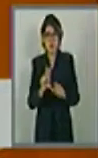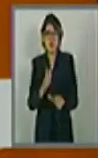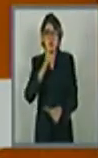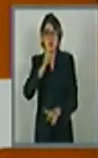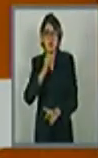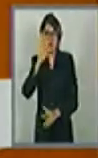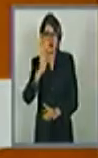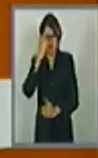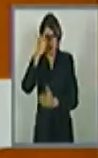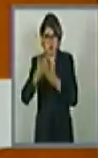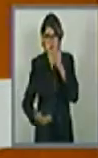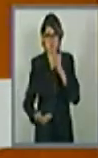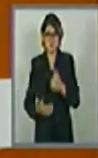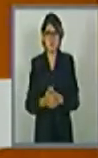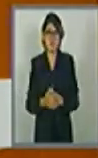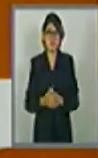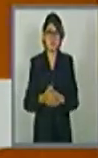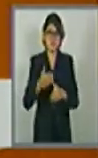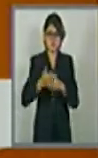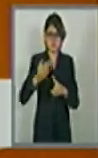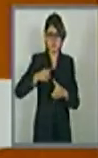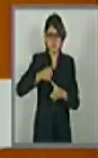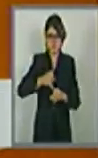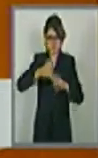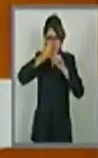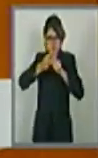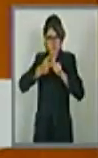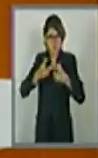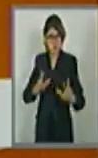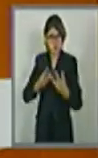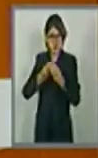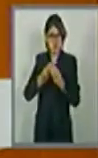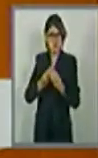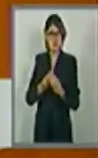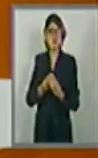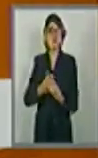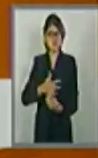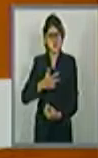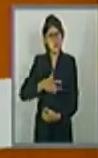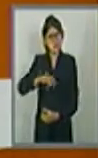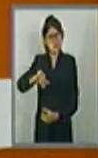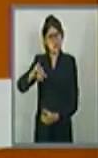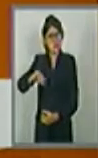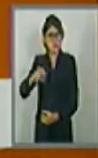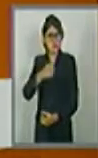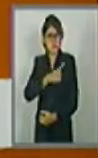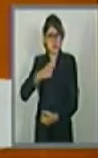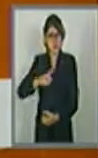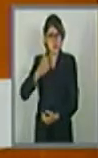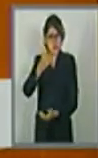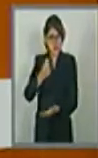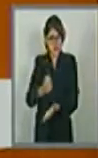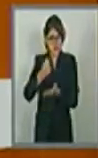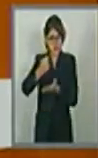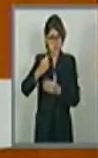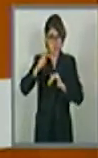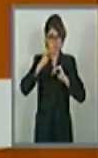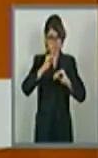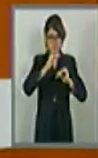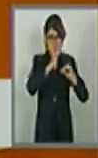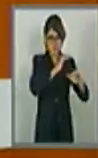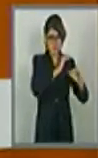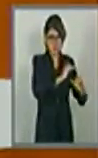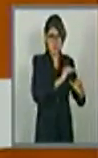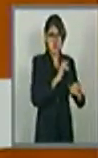a este punto de acuerdo en el cual se exhorta a limitar el uso de recursos públicos en procesos